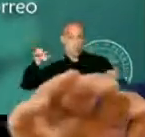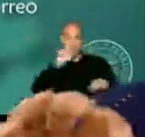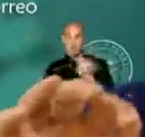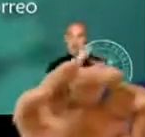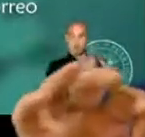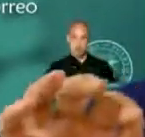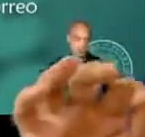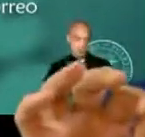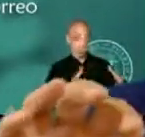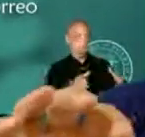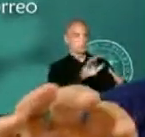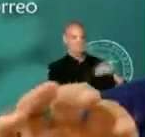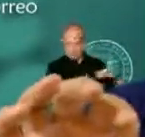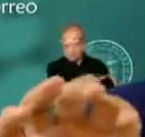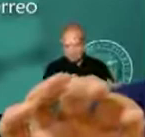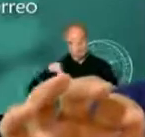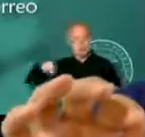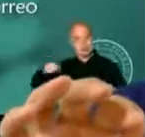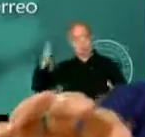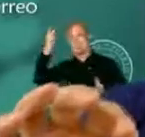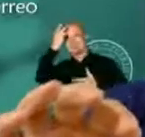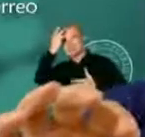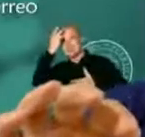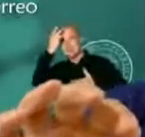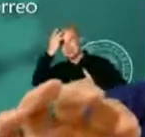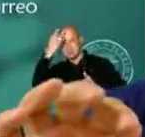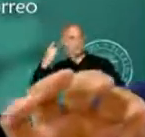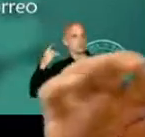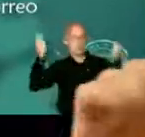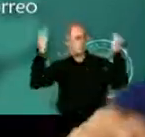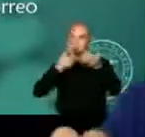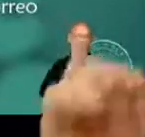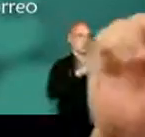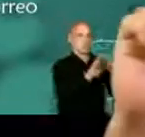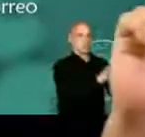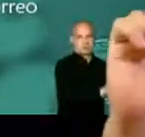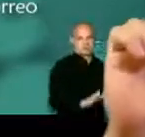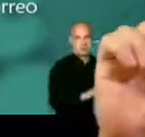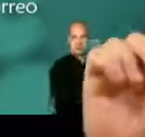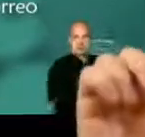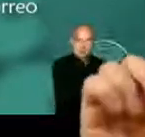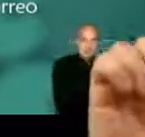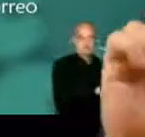se entienda que está controlada la pandemia. ¿Sabe?